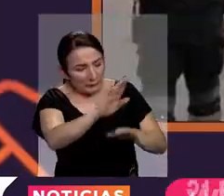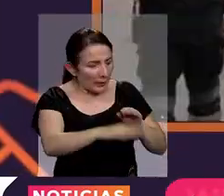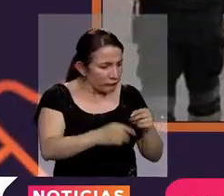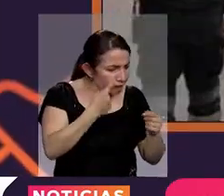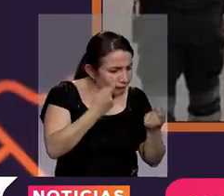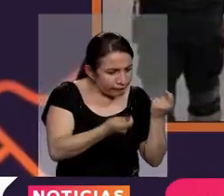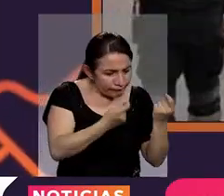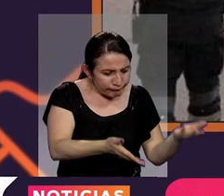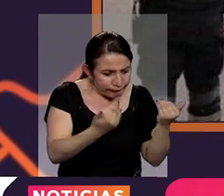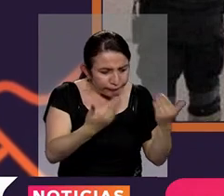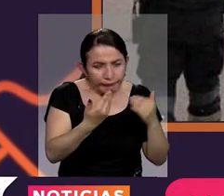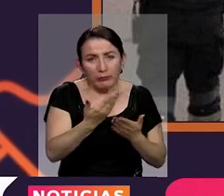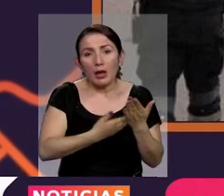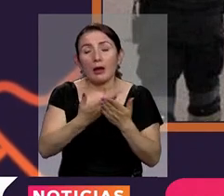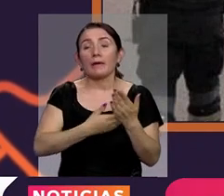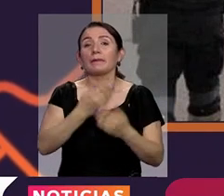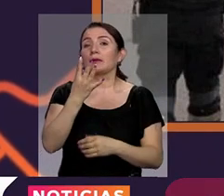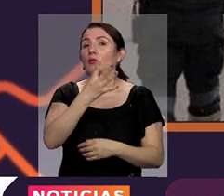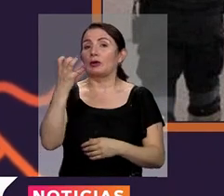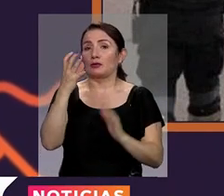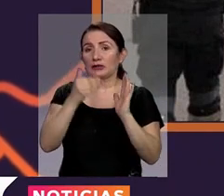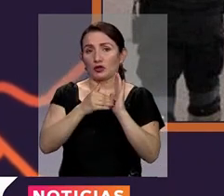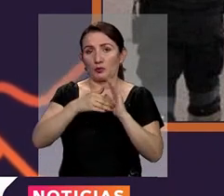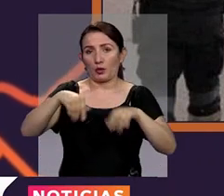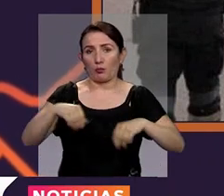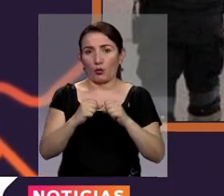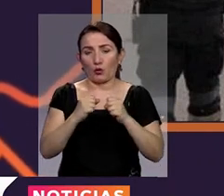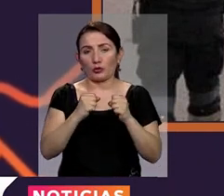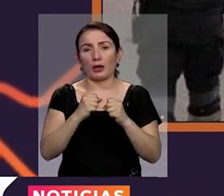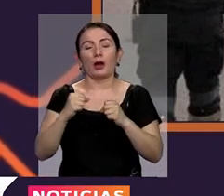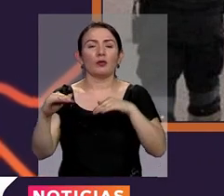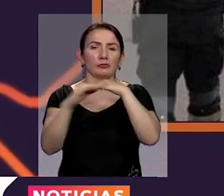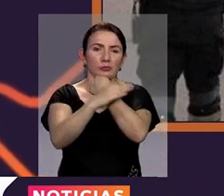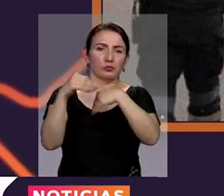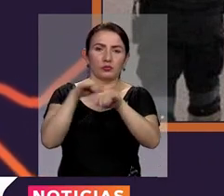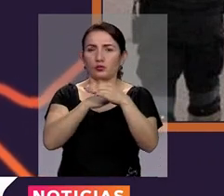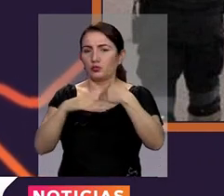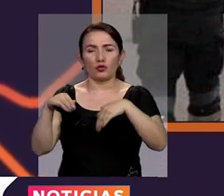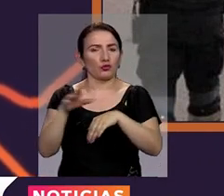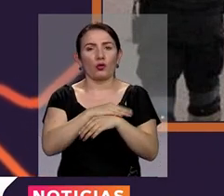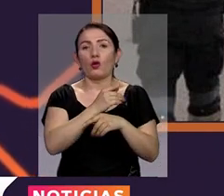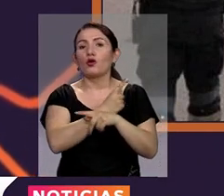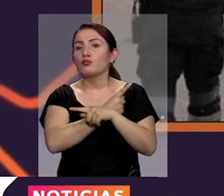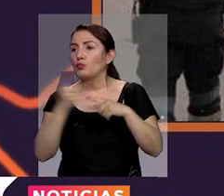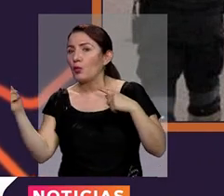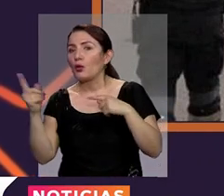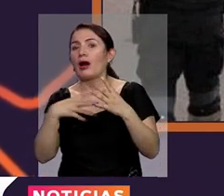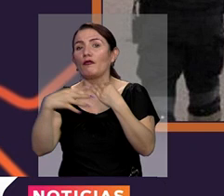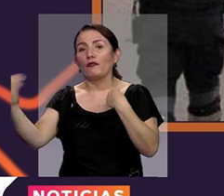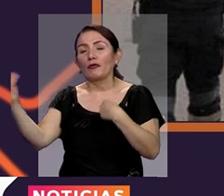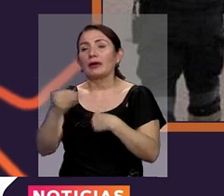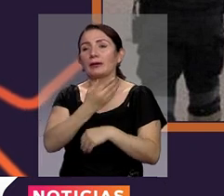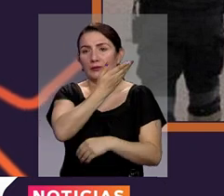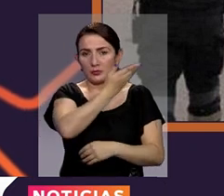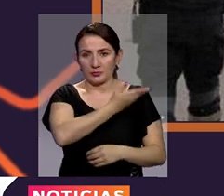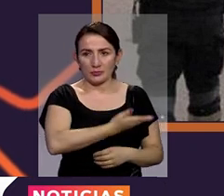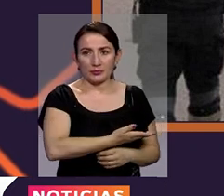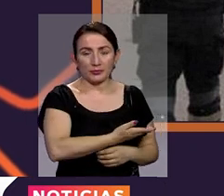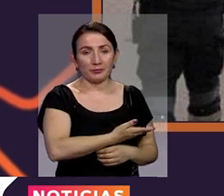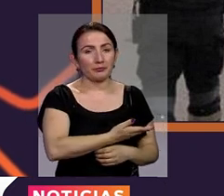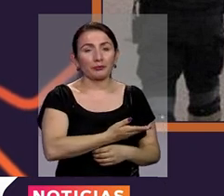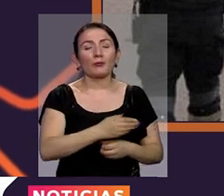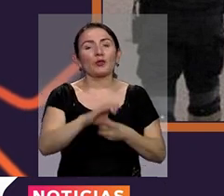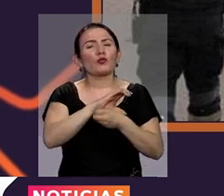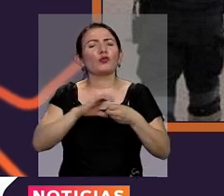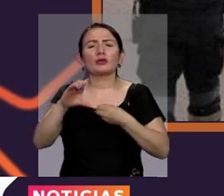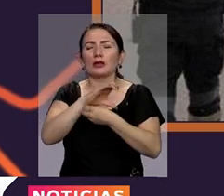Se estima que 400.000 vehículos se movilicen por Bogotá este fin de semana, 234.000 saliendo y 166.000 entrando. En